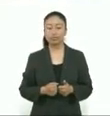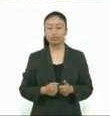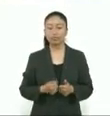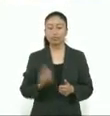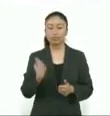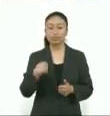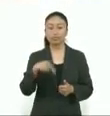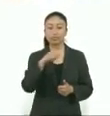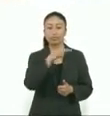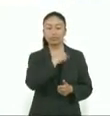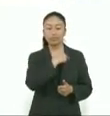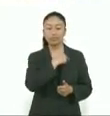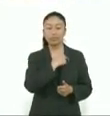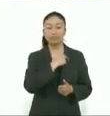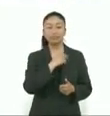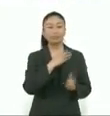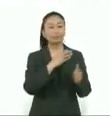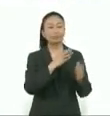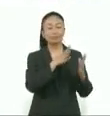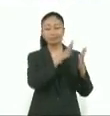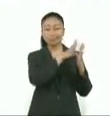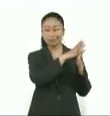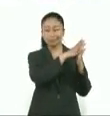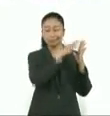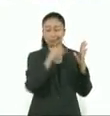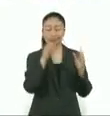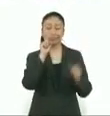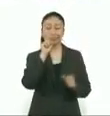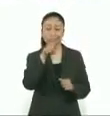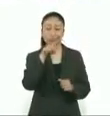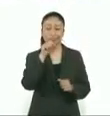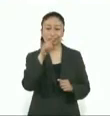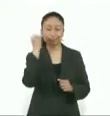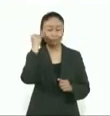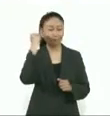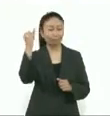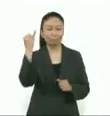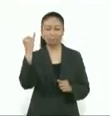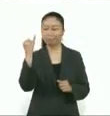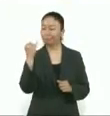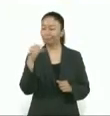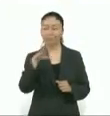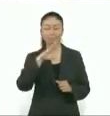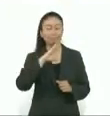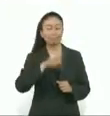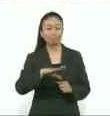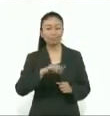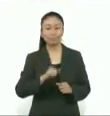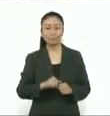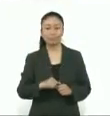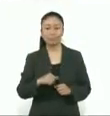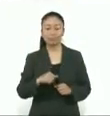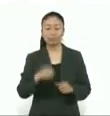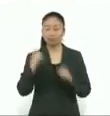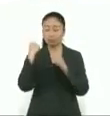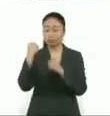reproduciendo prejuicios y estereotipos. No ha sido fácil nuestra